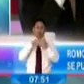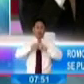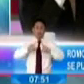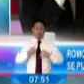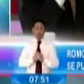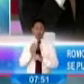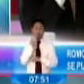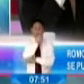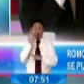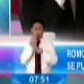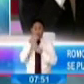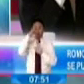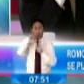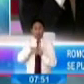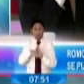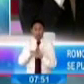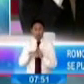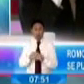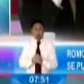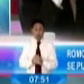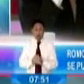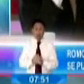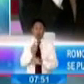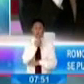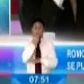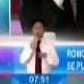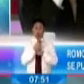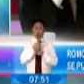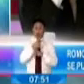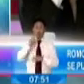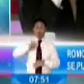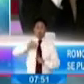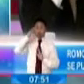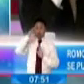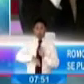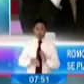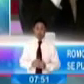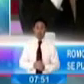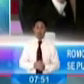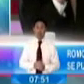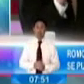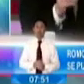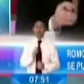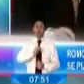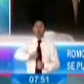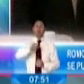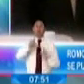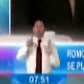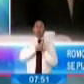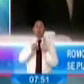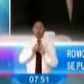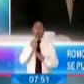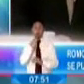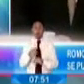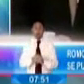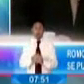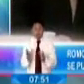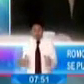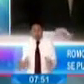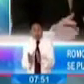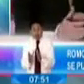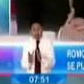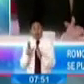2 horas menos de trabajo y 2 horas menos de remuneración. Ministra, la ley crea incentivos tributarios para todo, para